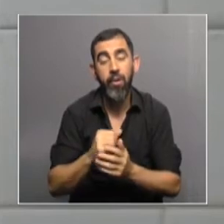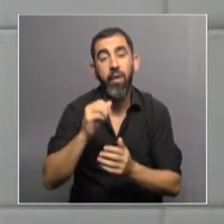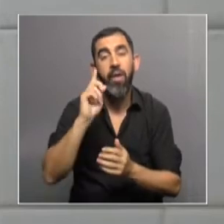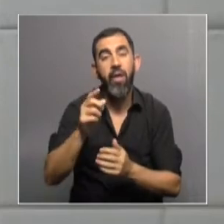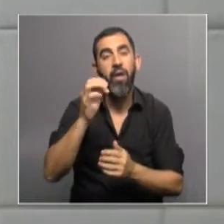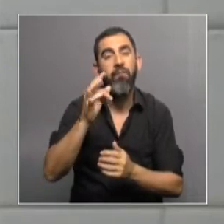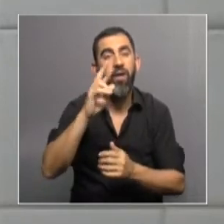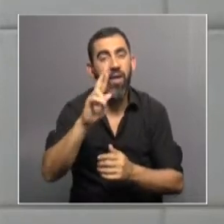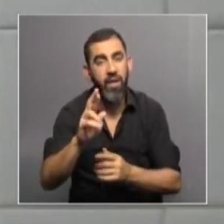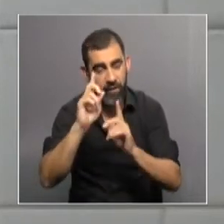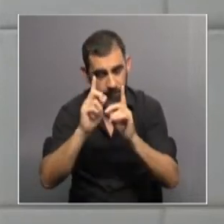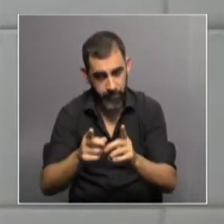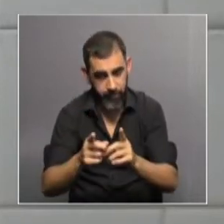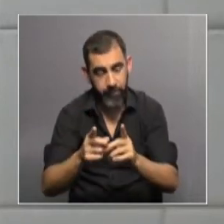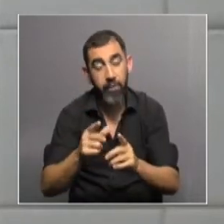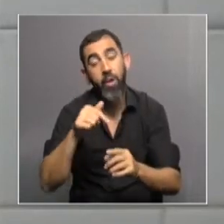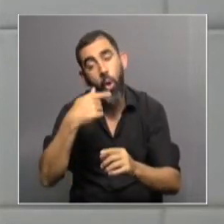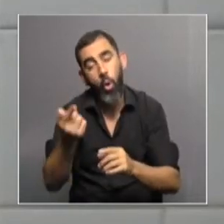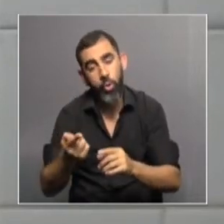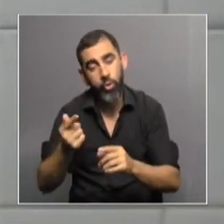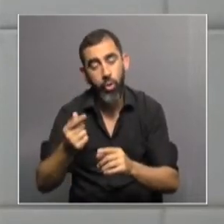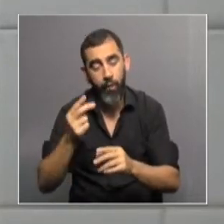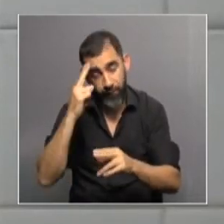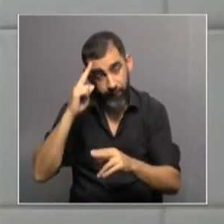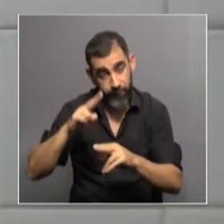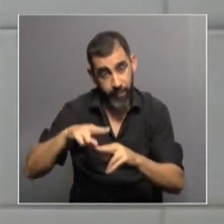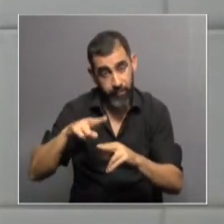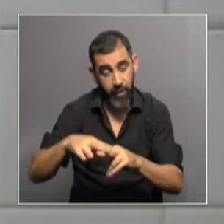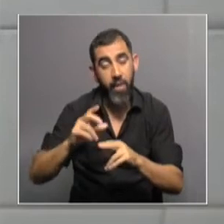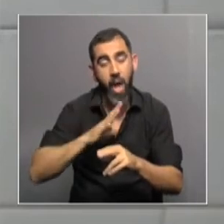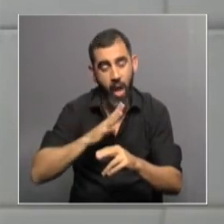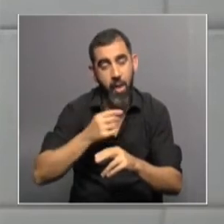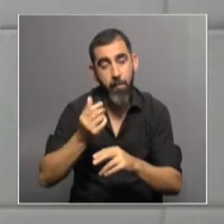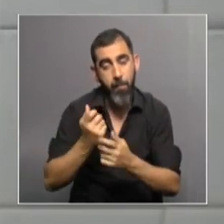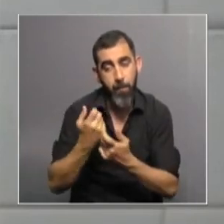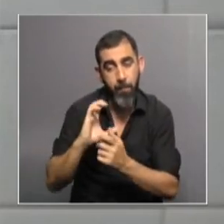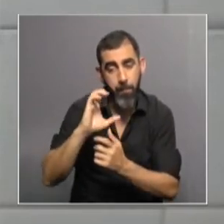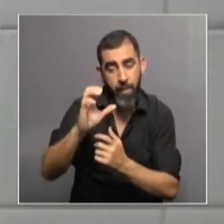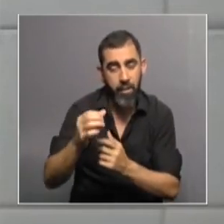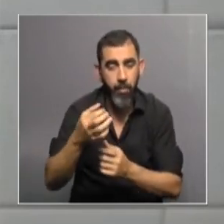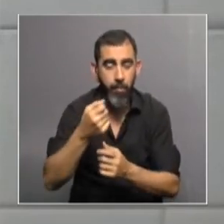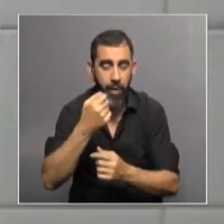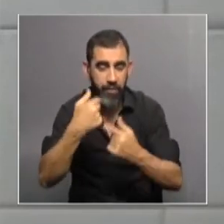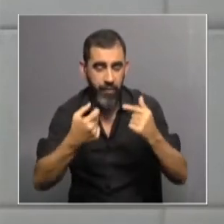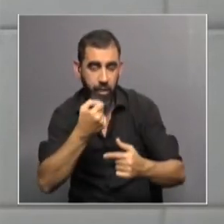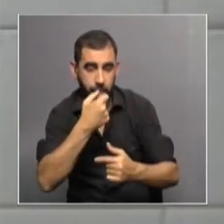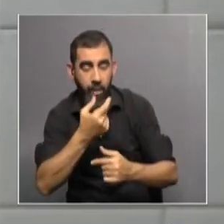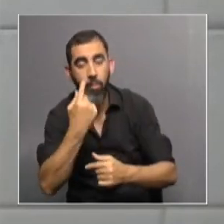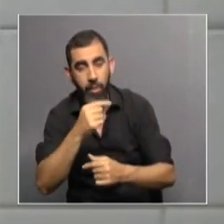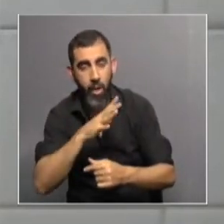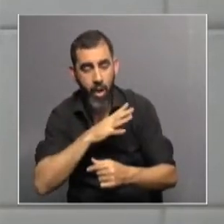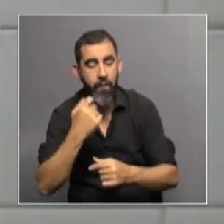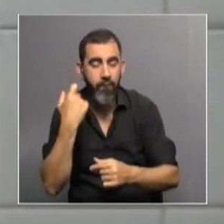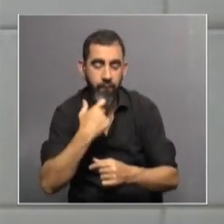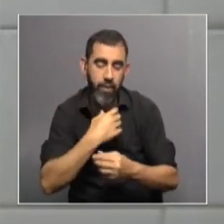también hay en otras áreas patológicas financiación para varias drogas pero hay un camino para